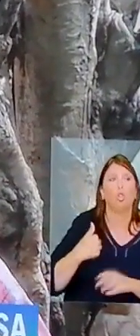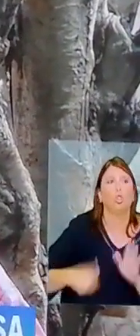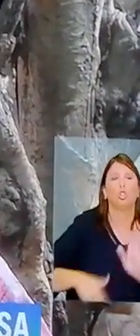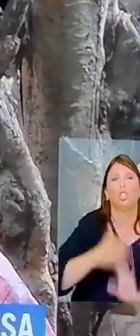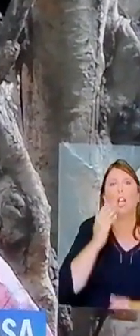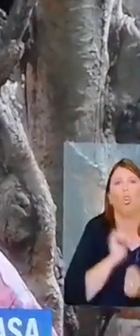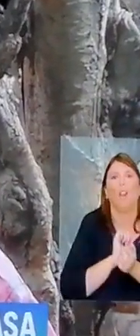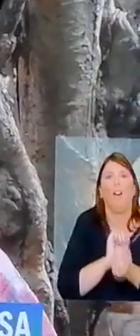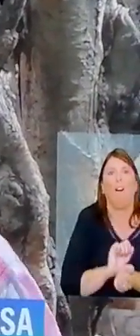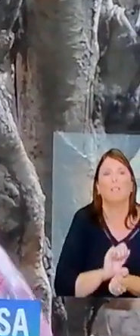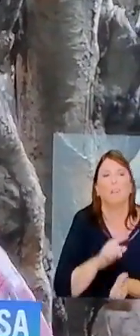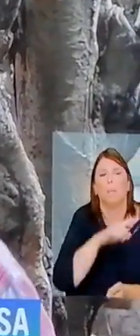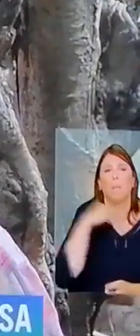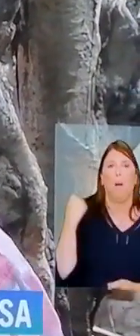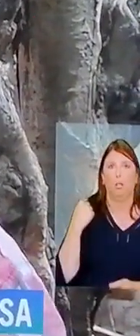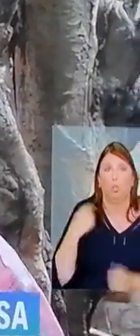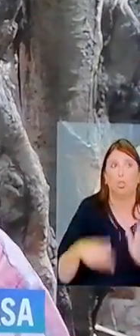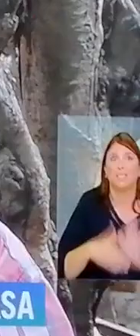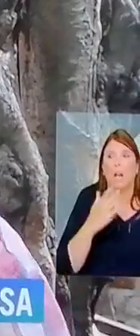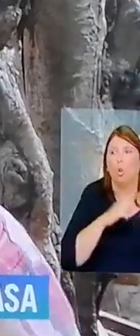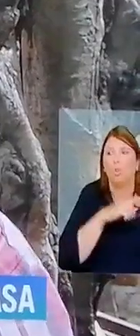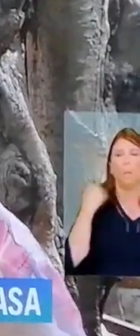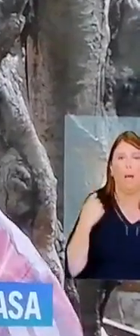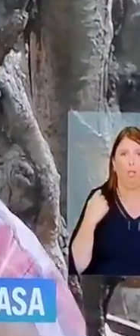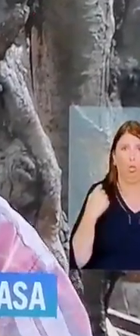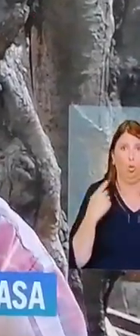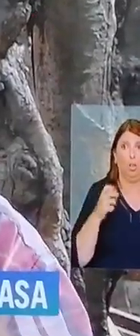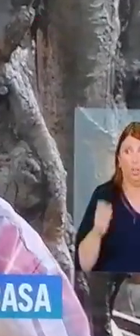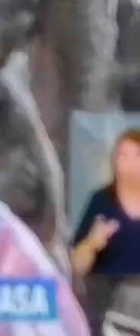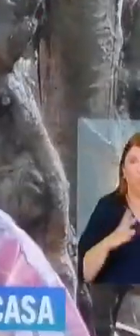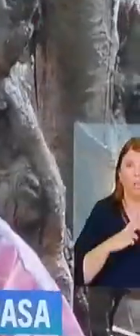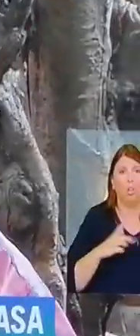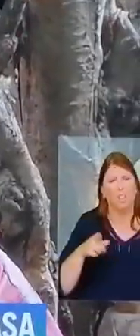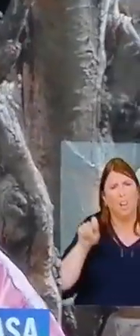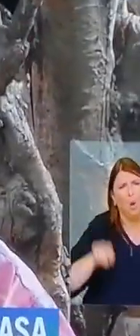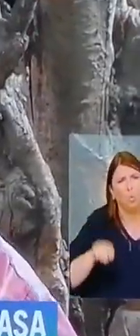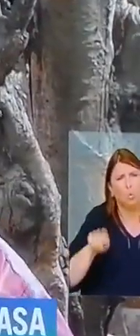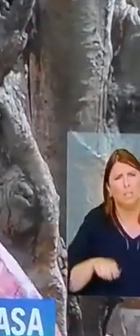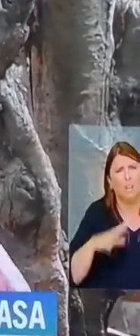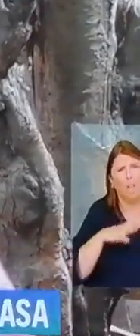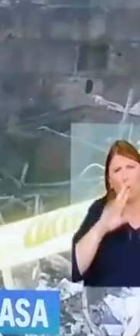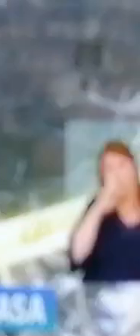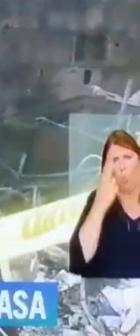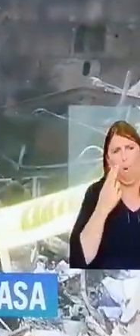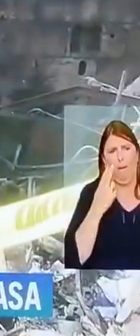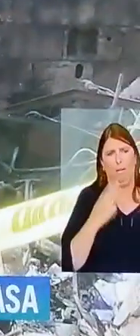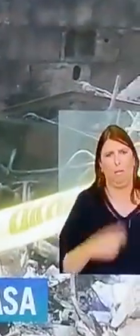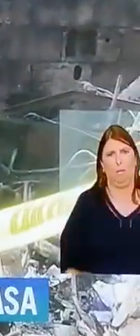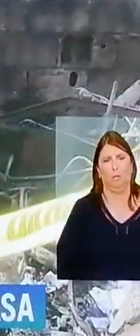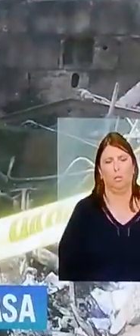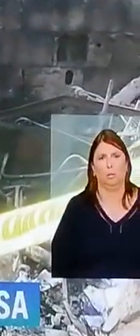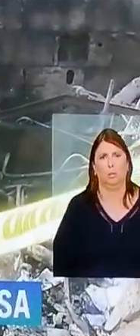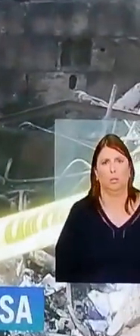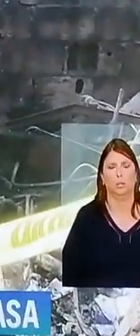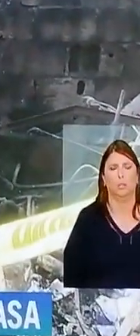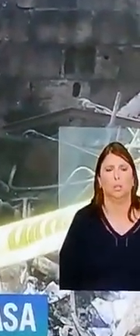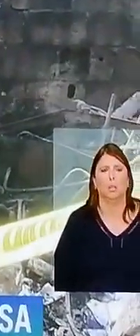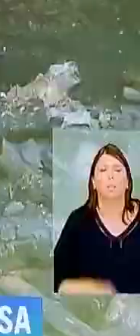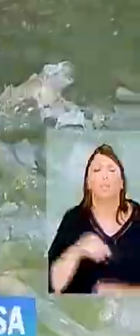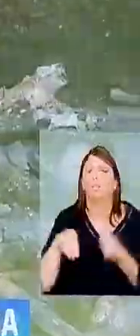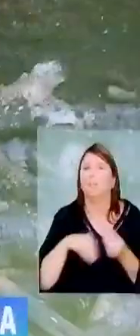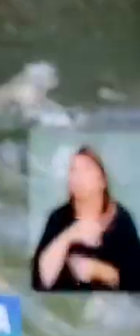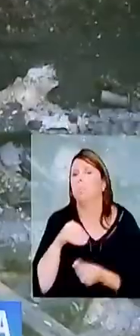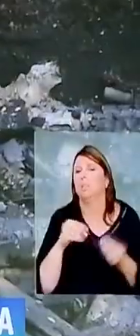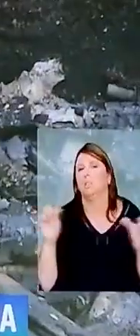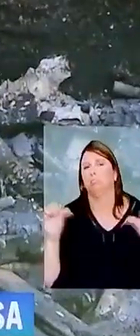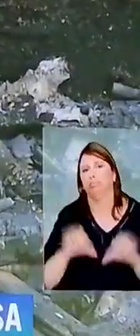mato. Me lo dijo, salvo y te mato. Esa es la justicia que tenemos en este país, ¿eh? La familia perdió todo en el